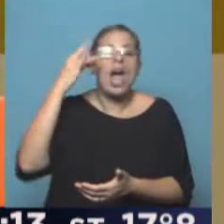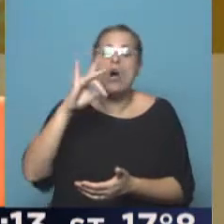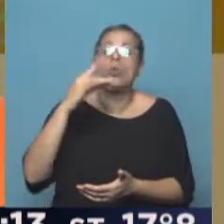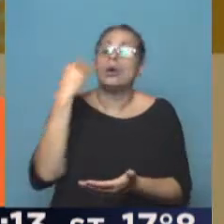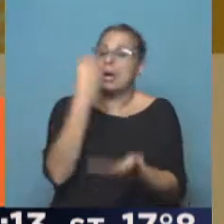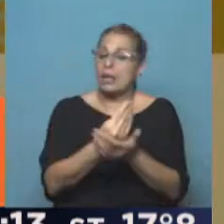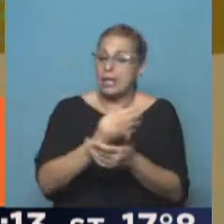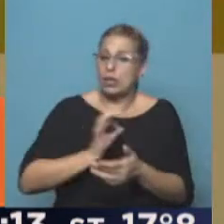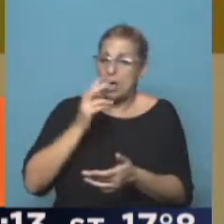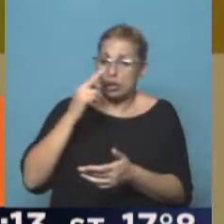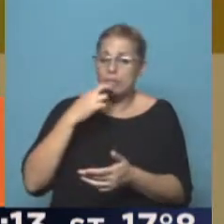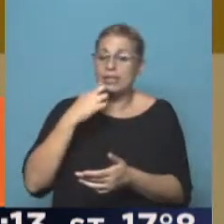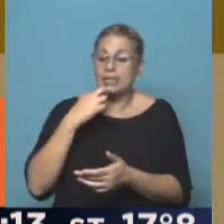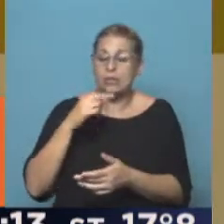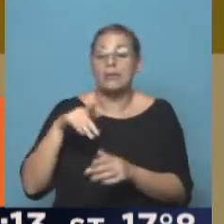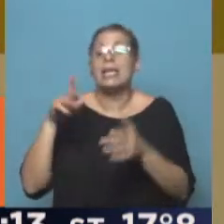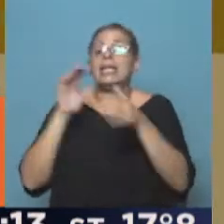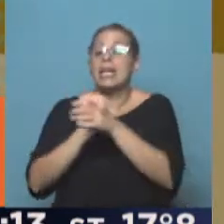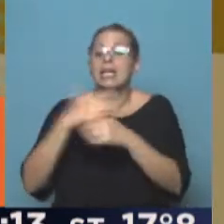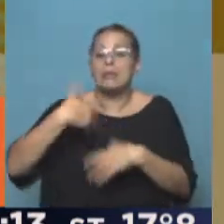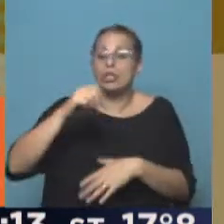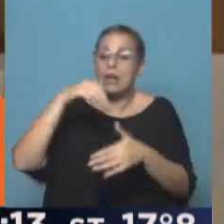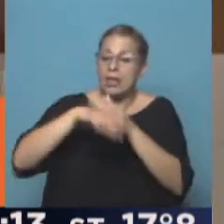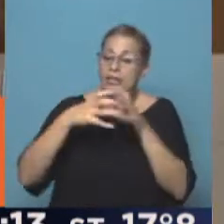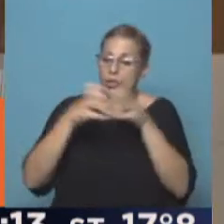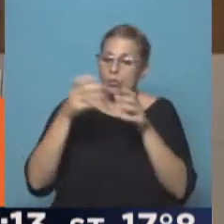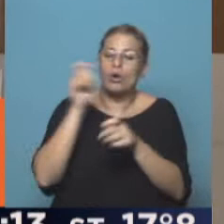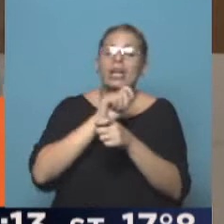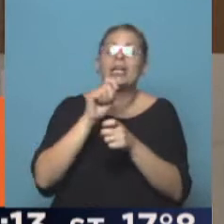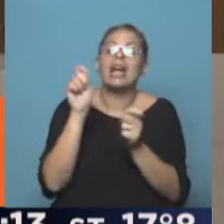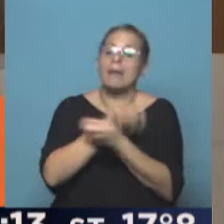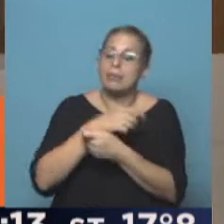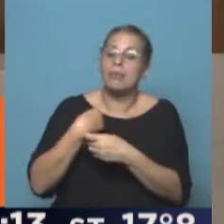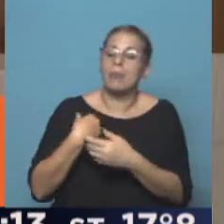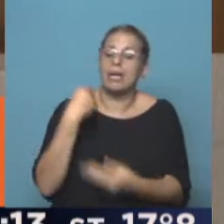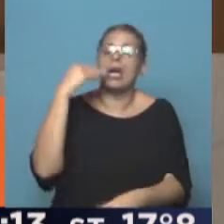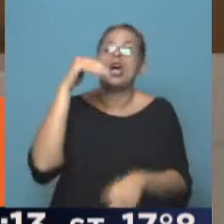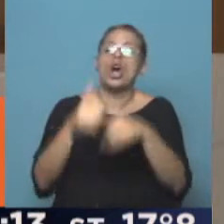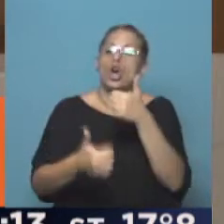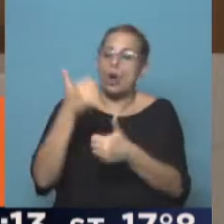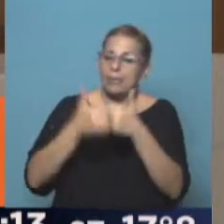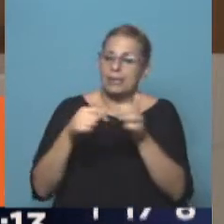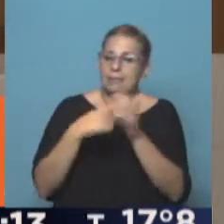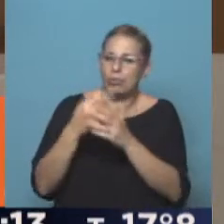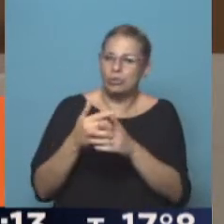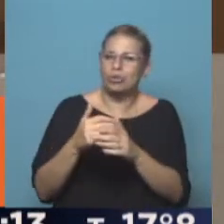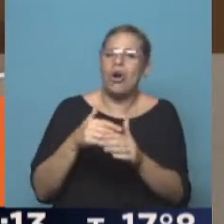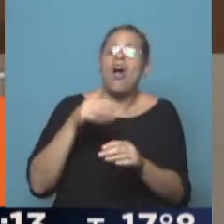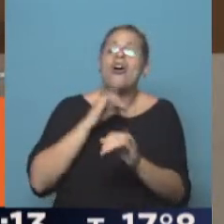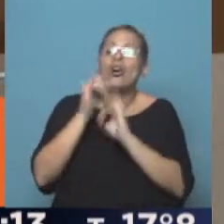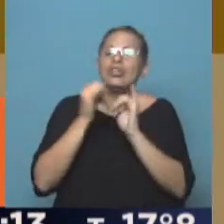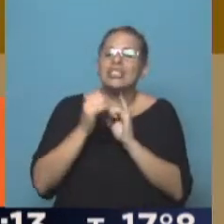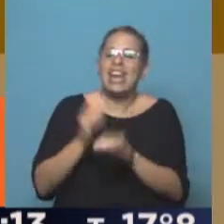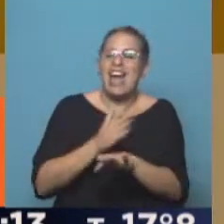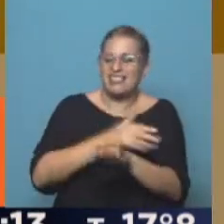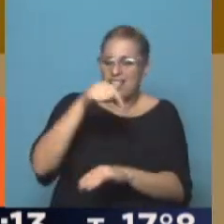candidato que el radicalismo lleven cambiemos para competir pero nos parece muy inoportuno este anticipar esto ahora y por otro lado